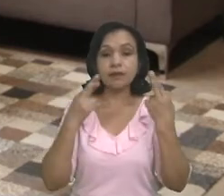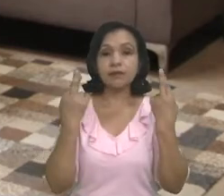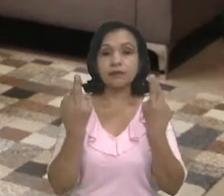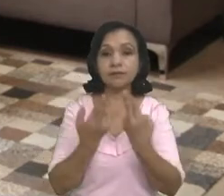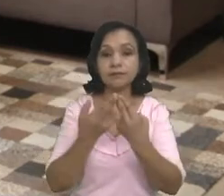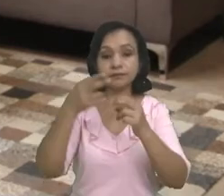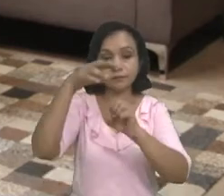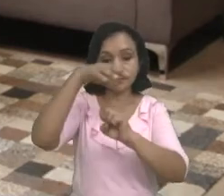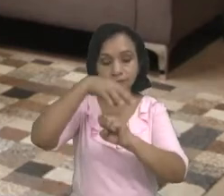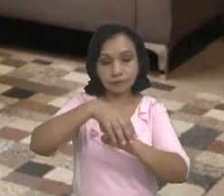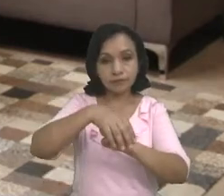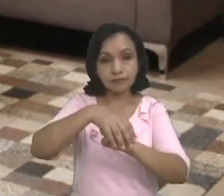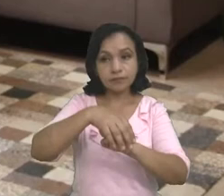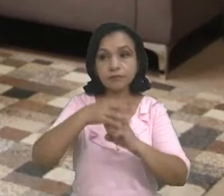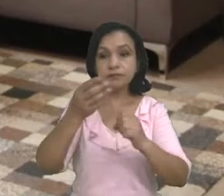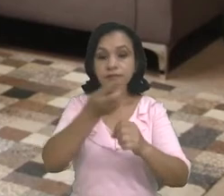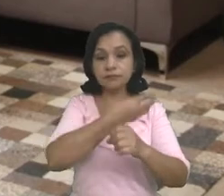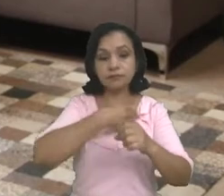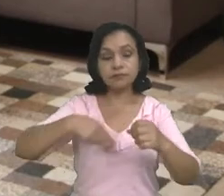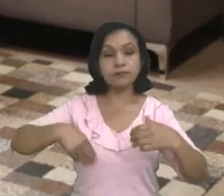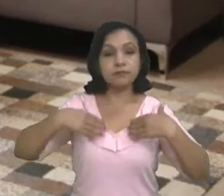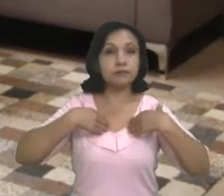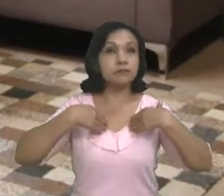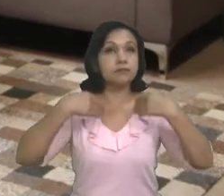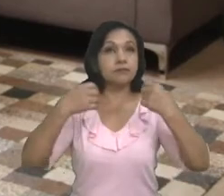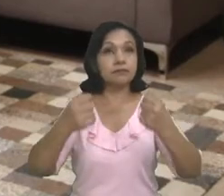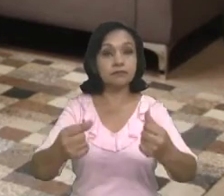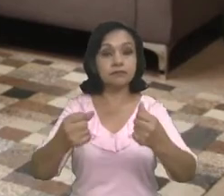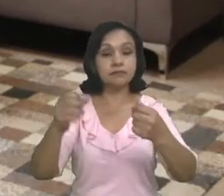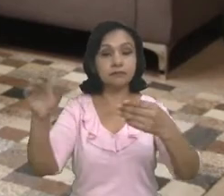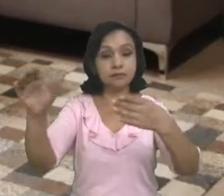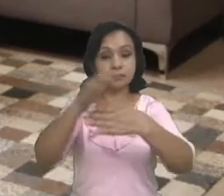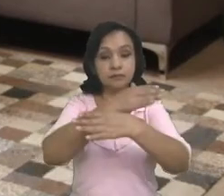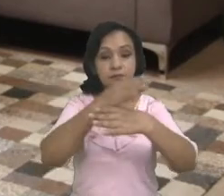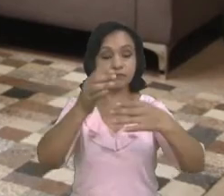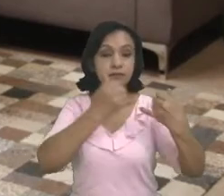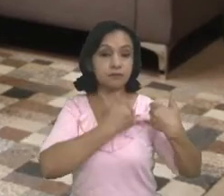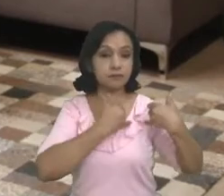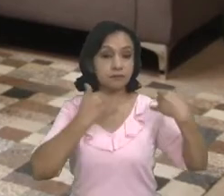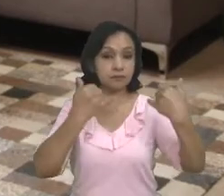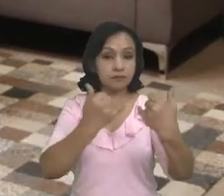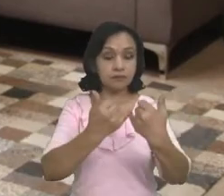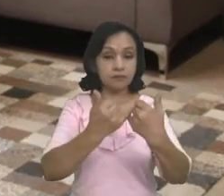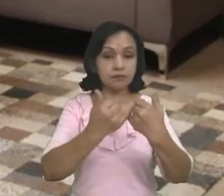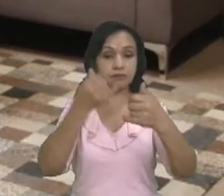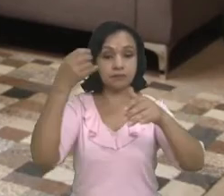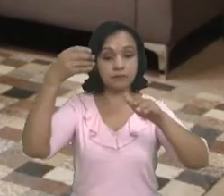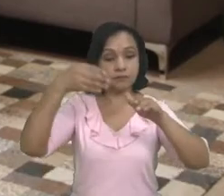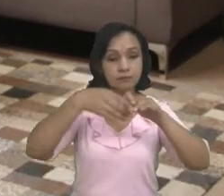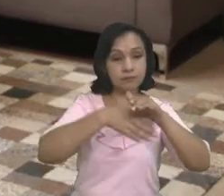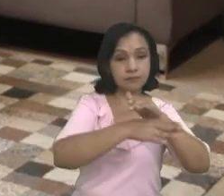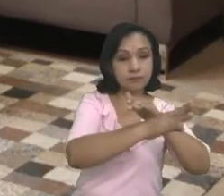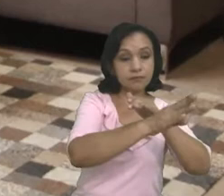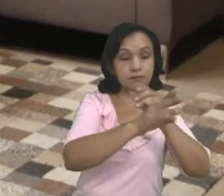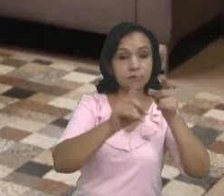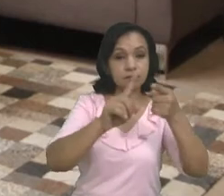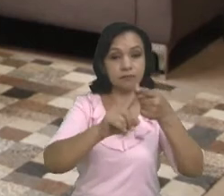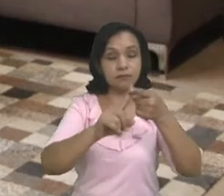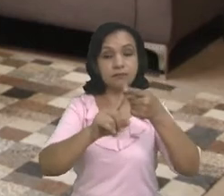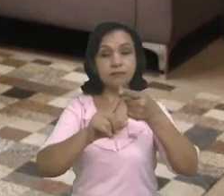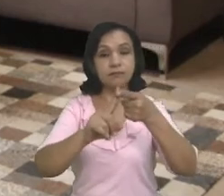nosotros como ministerio de salud con las distintas instituciones a nivel de los puntos de entrada en este caso hemos